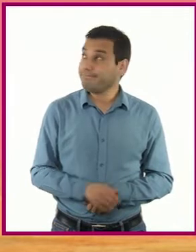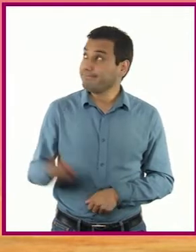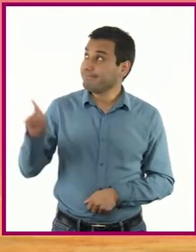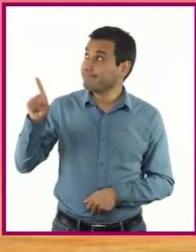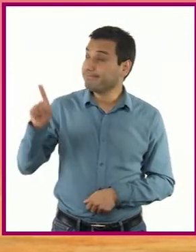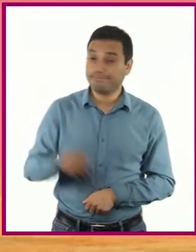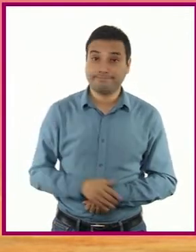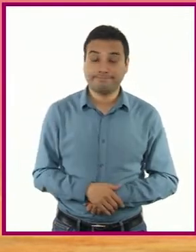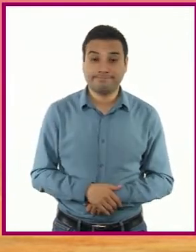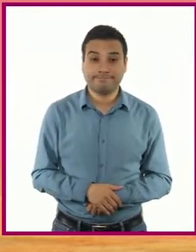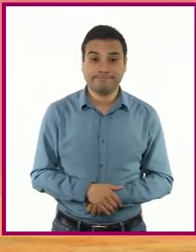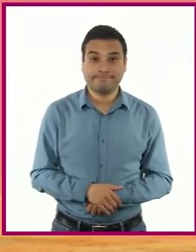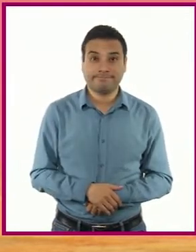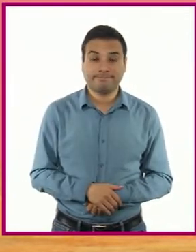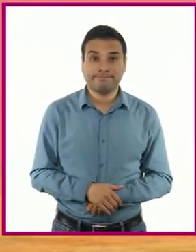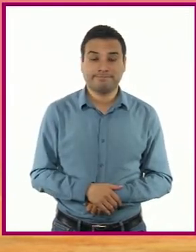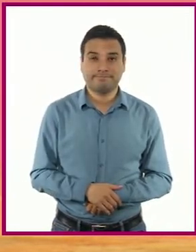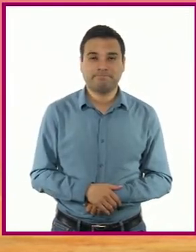Físicamente.